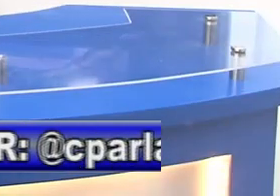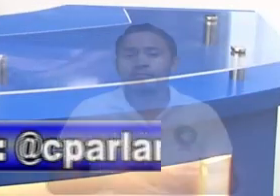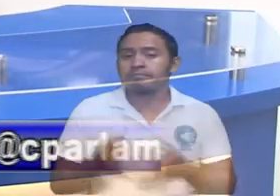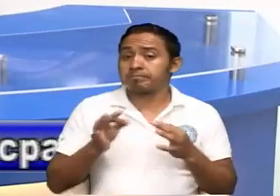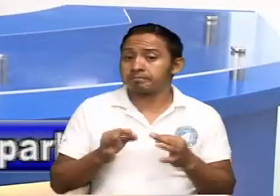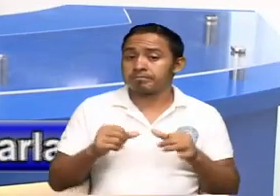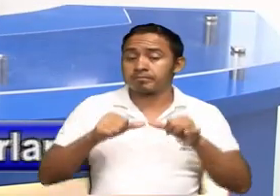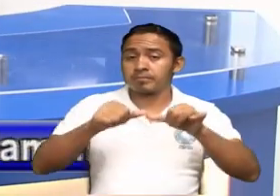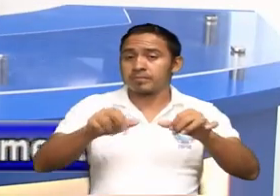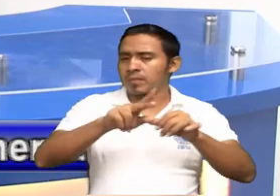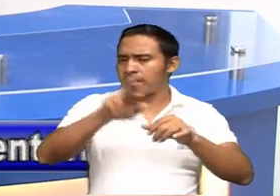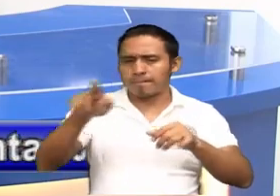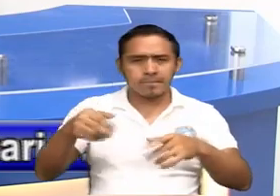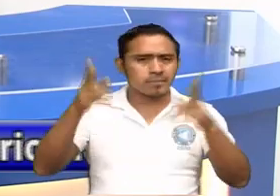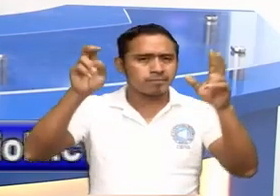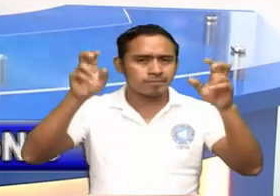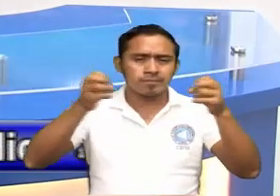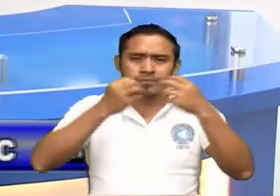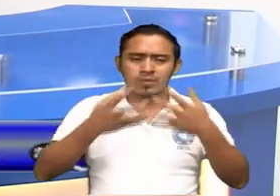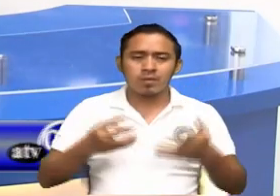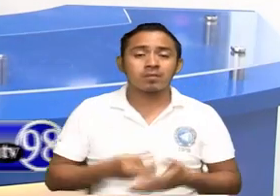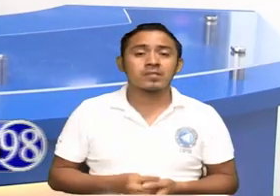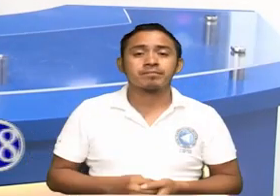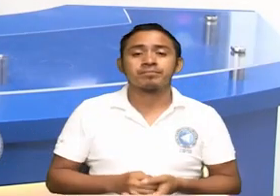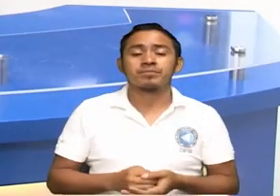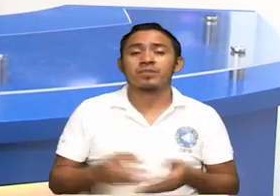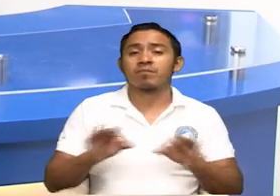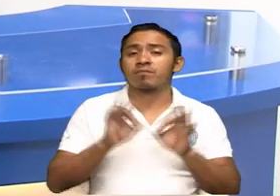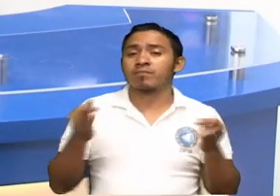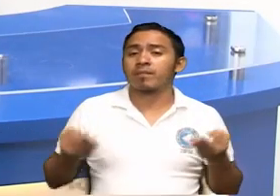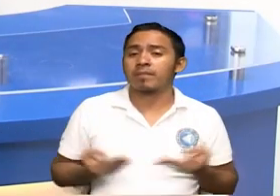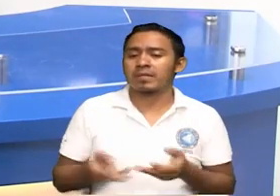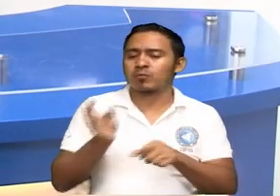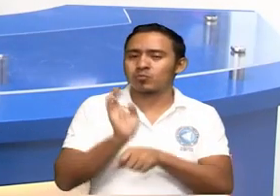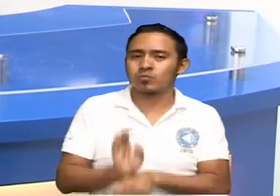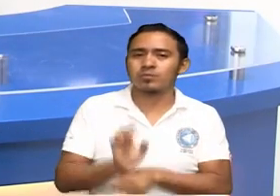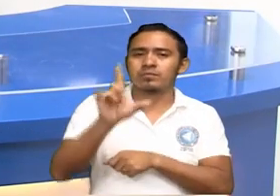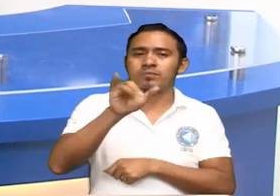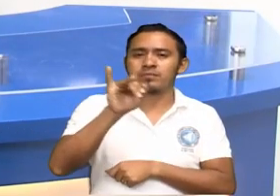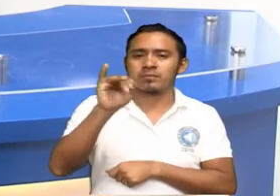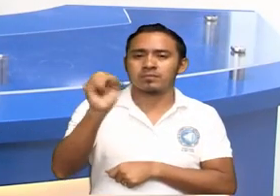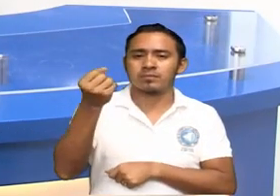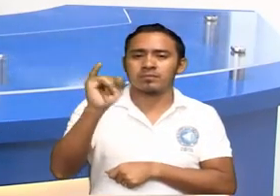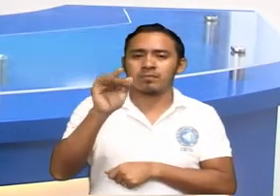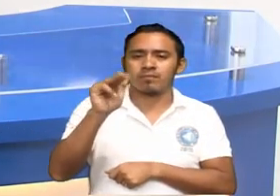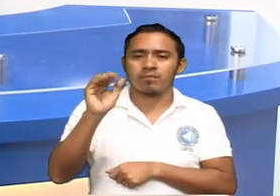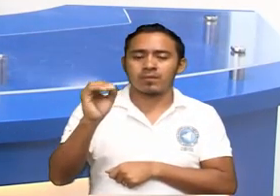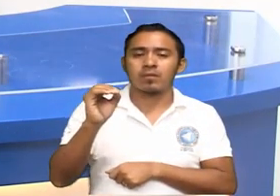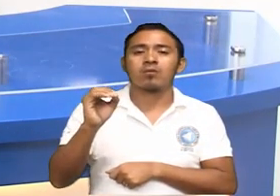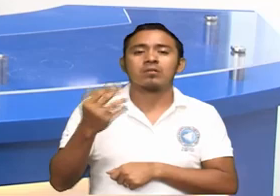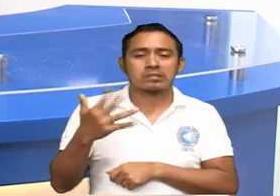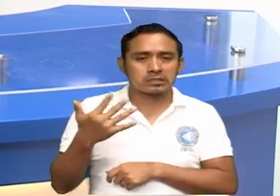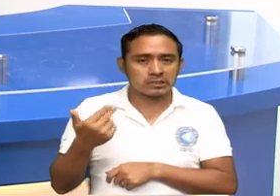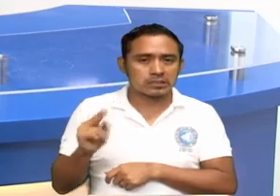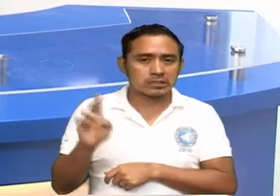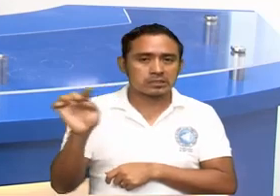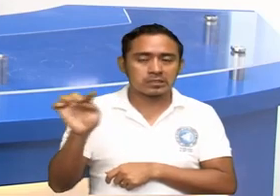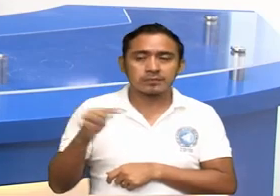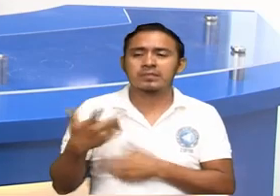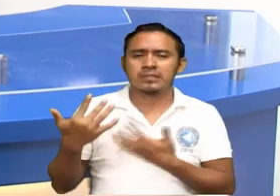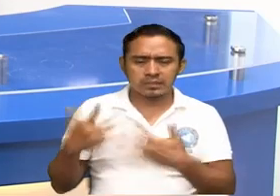Y bien, continuando en el mismo ámbito informativo, les comentamos que la familia del tradicionalista Lisímaco Chávez ya se encuentra lista para